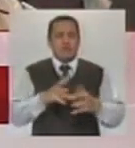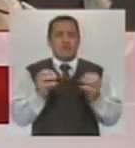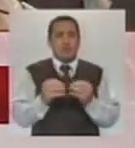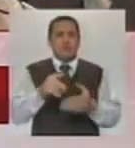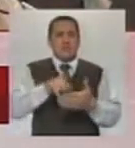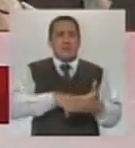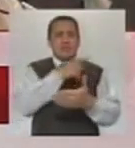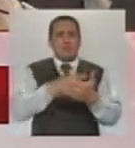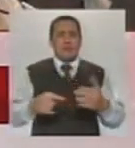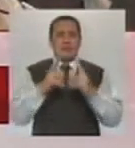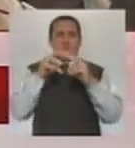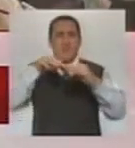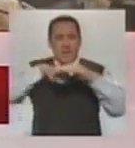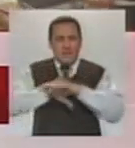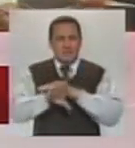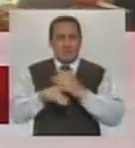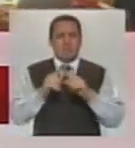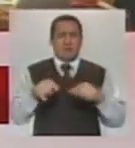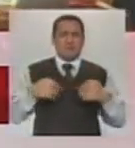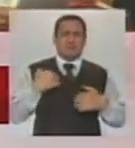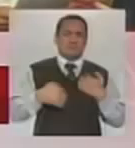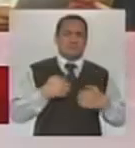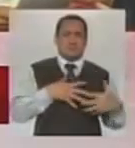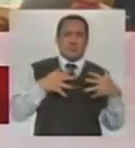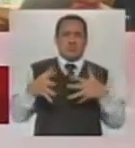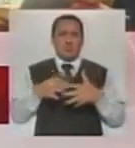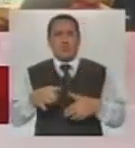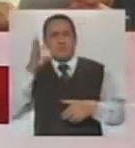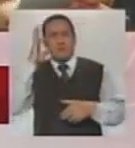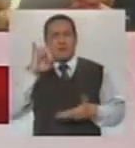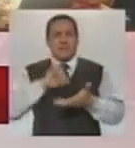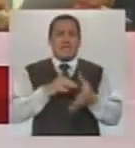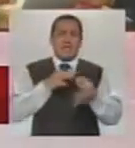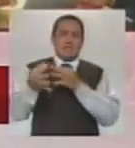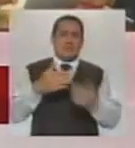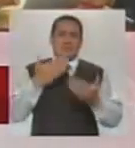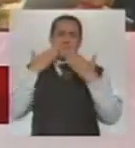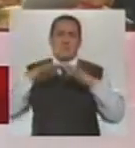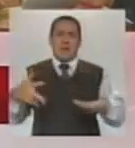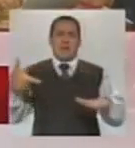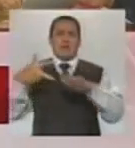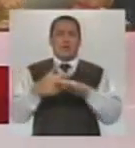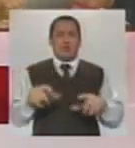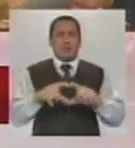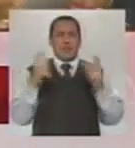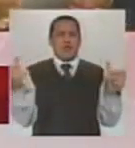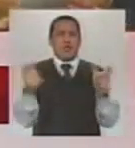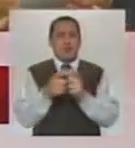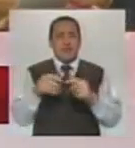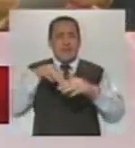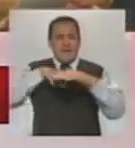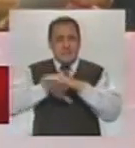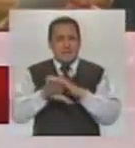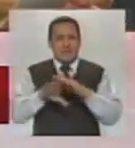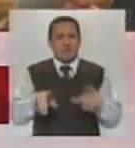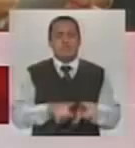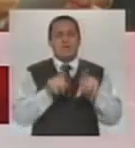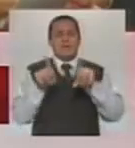anular en el plano interno, pero hay críticas de los fujimoristas que consideran una interferencia de la Corte en materia interna